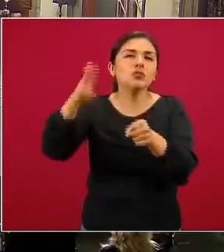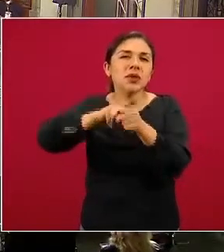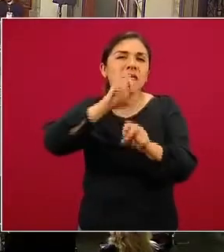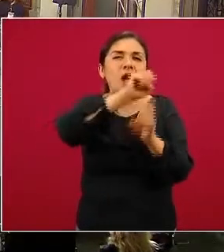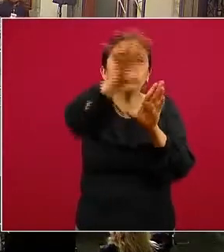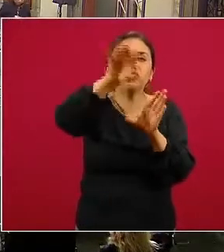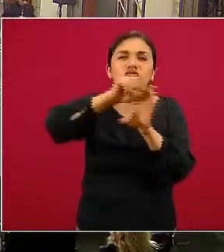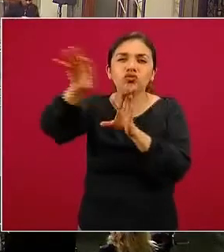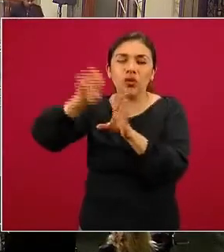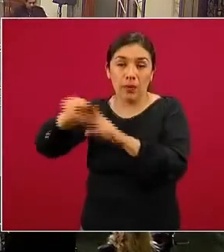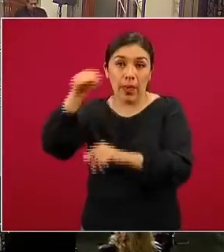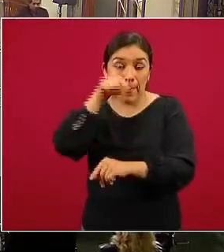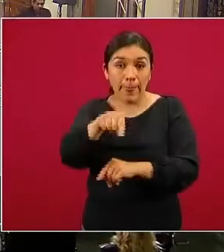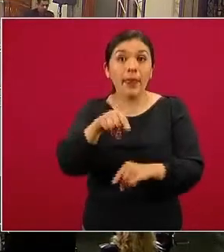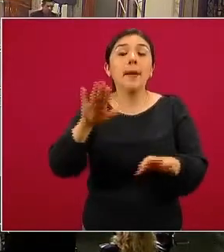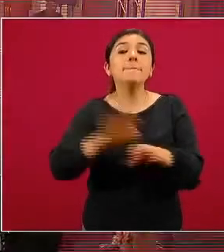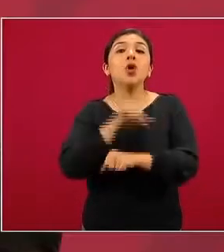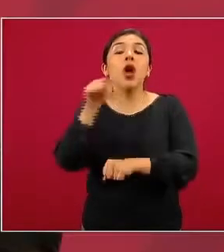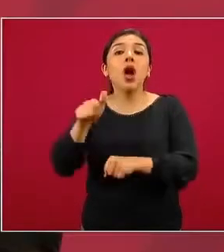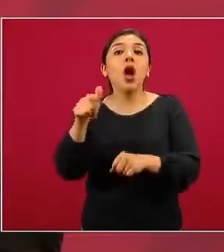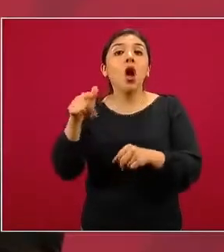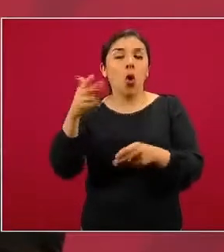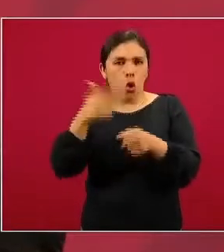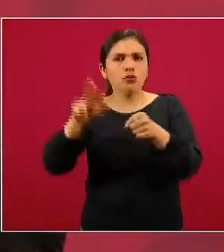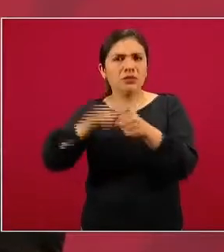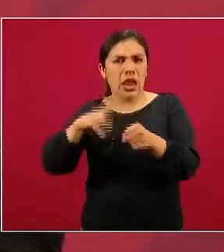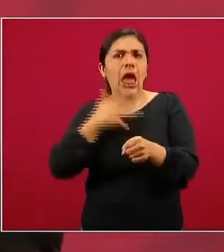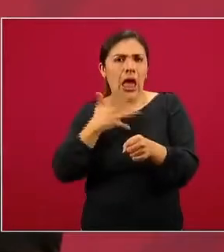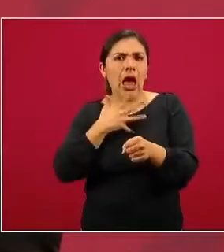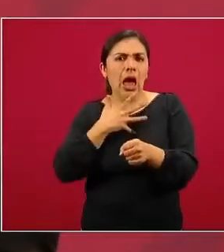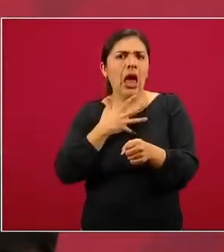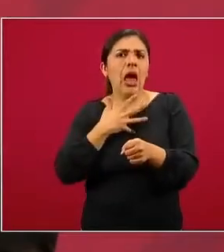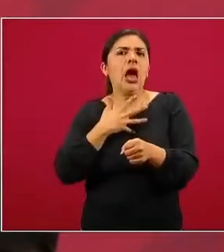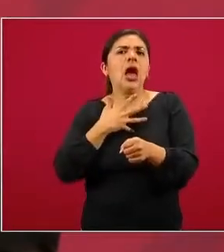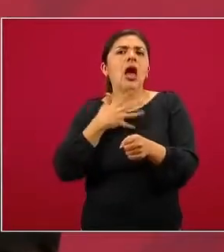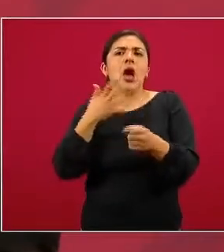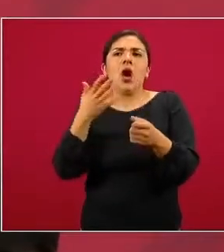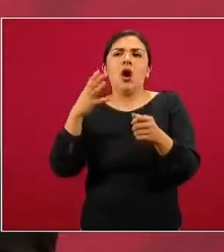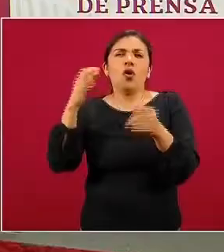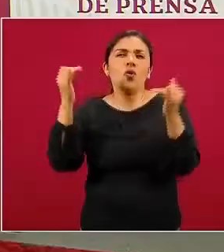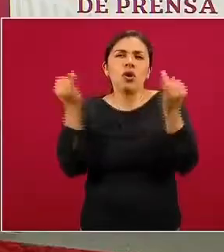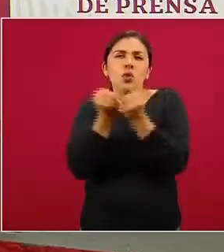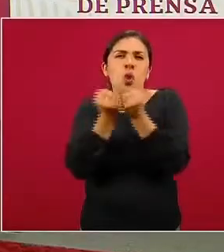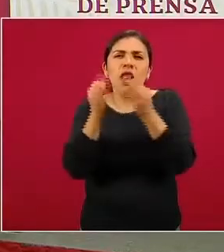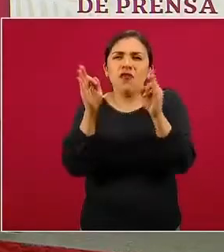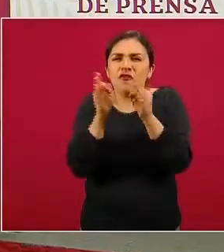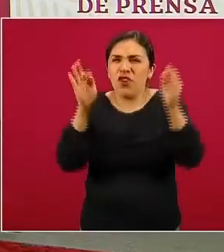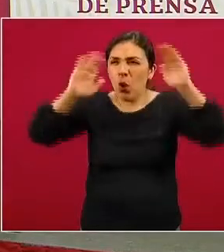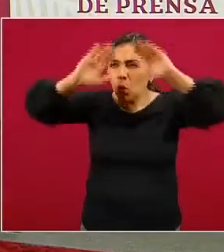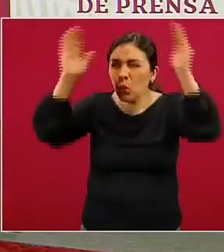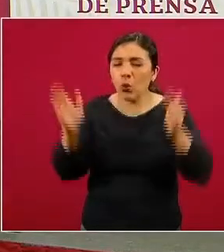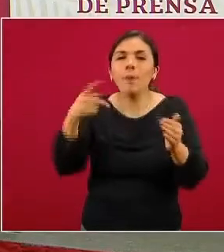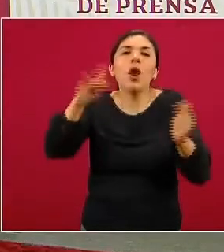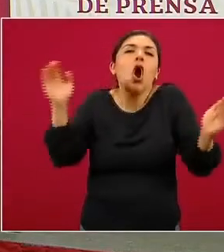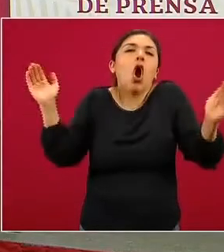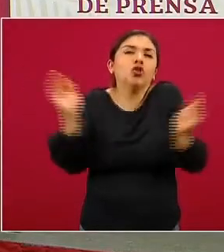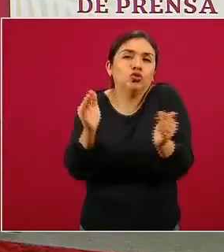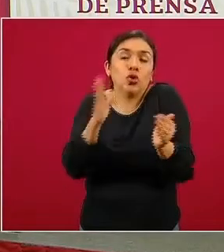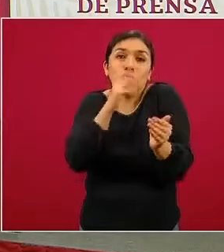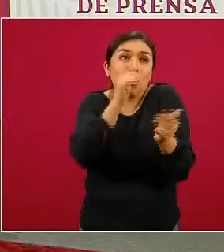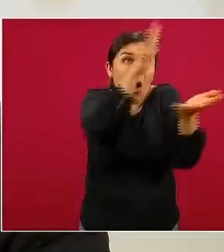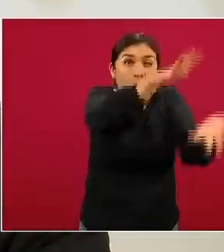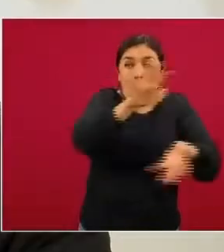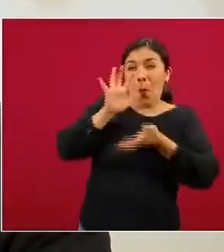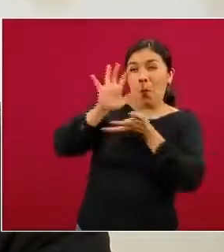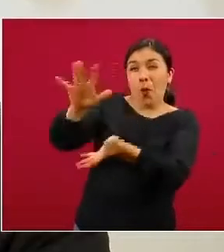unidades operan con una red de frío un poco menor en capacidad, entonces tampoco se les puede dotar